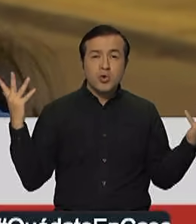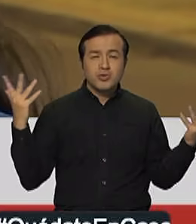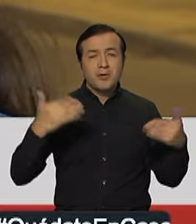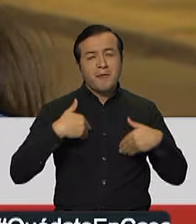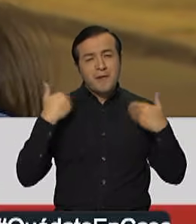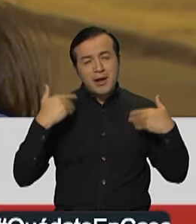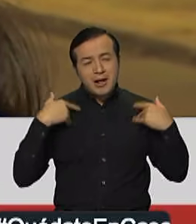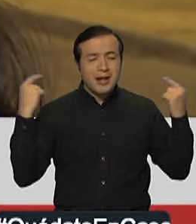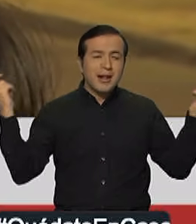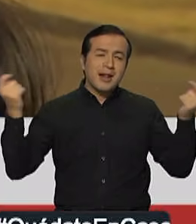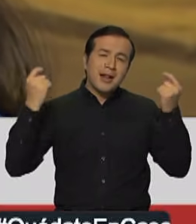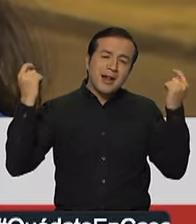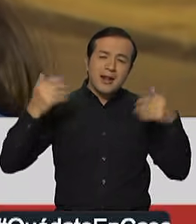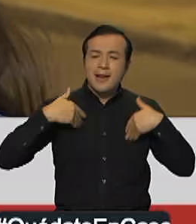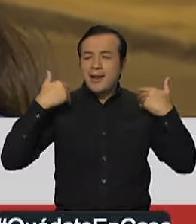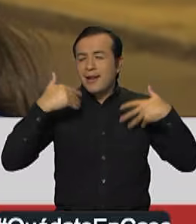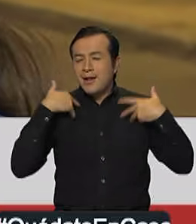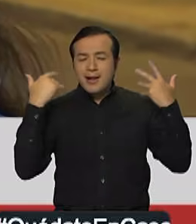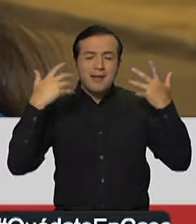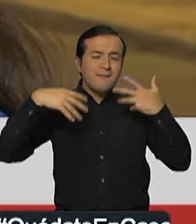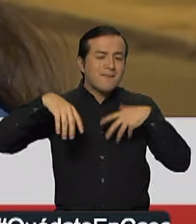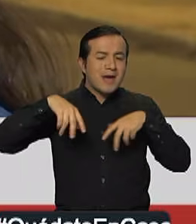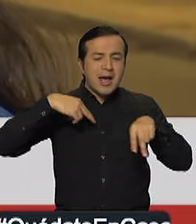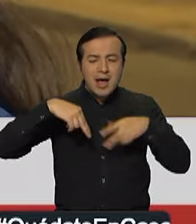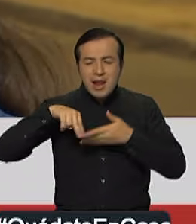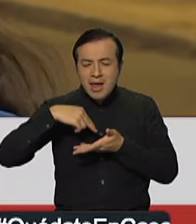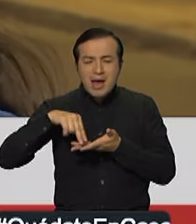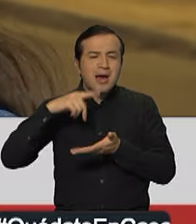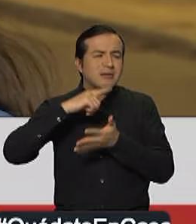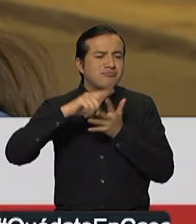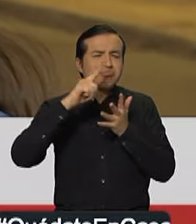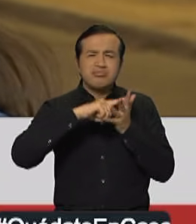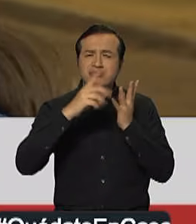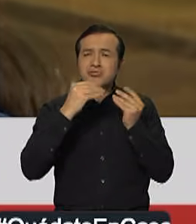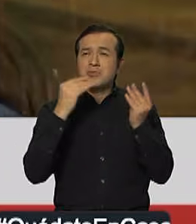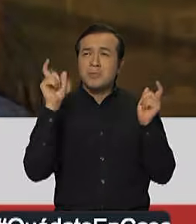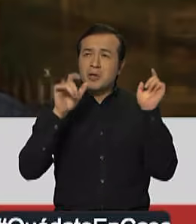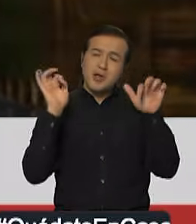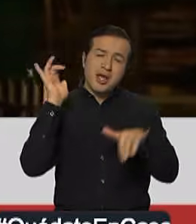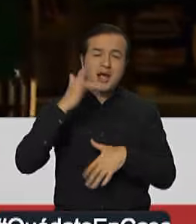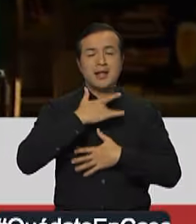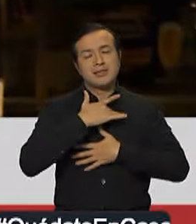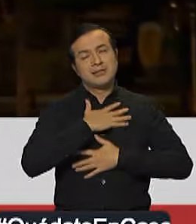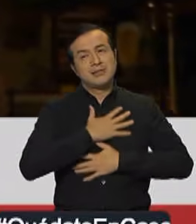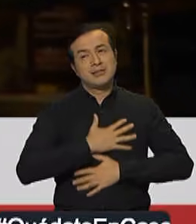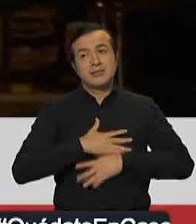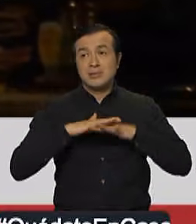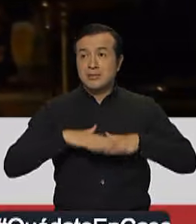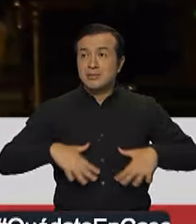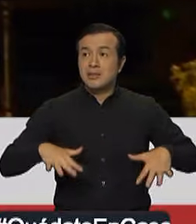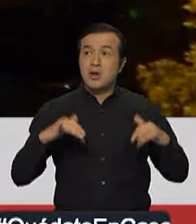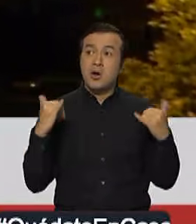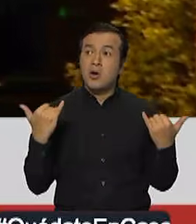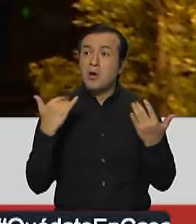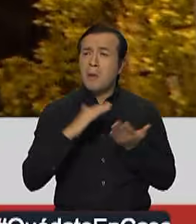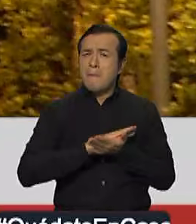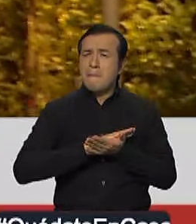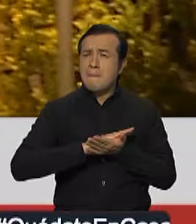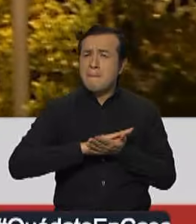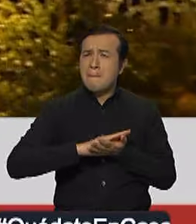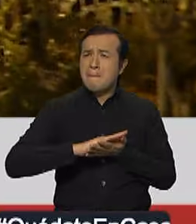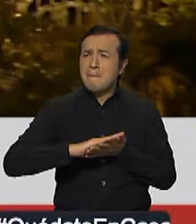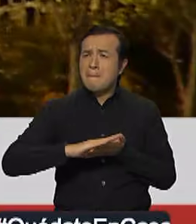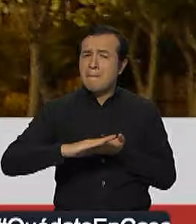alegría, todo el mundo disfrutaba, venía, como se dice, a relajarse por aquí. Ahora está botada, es